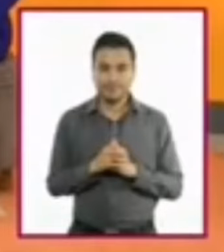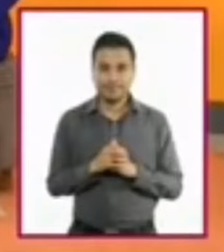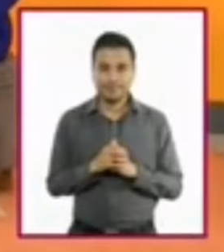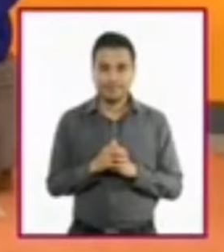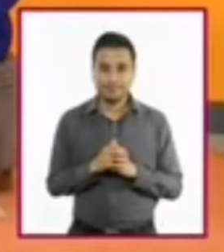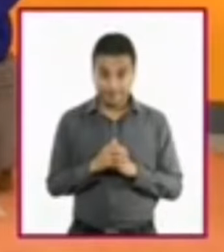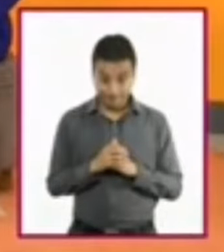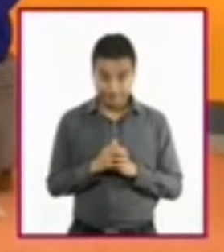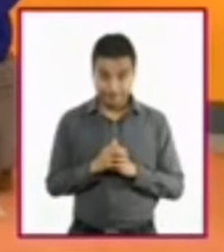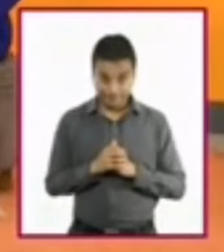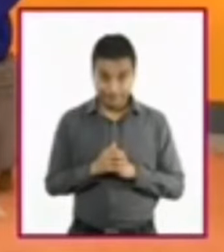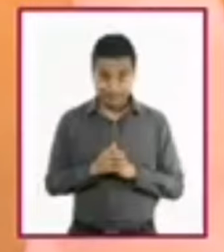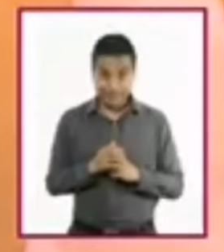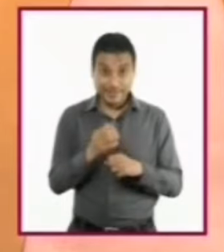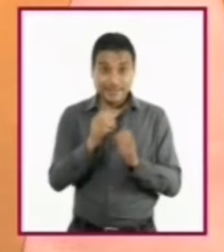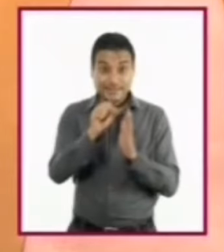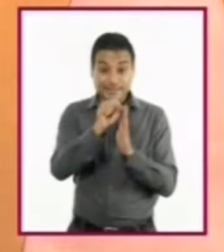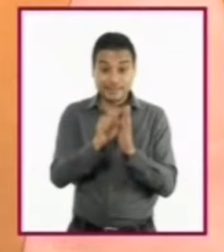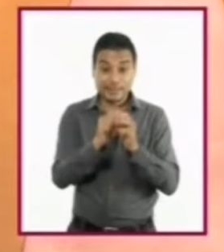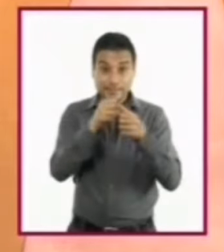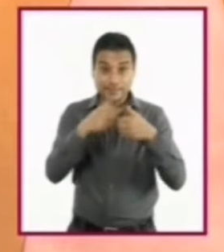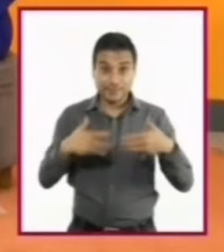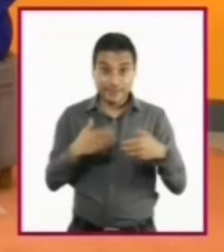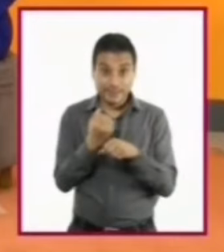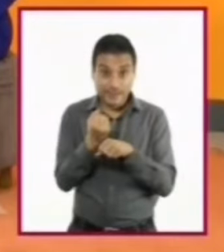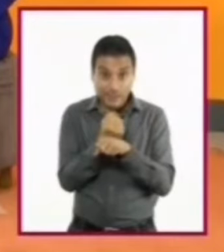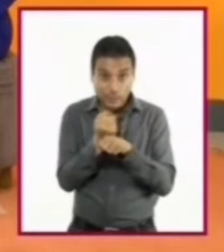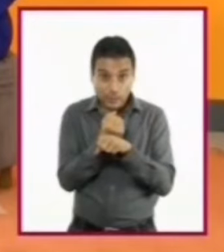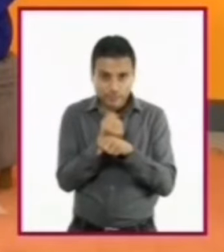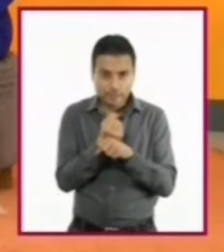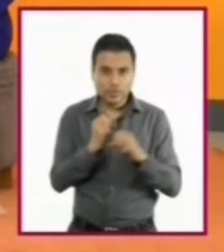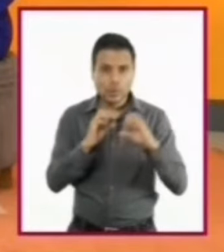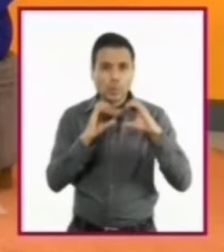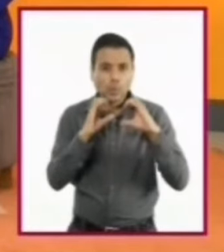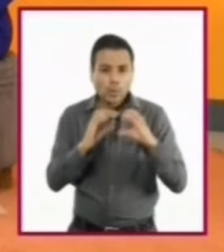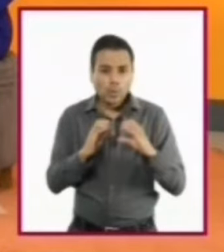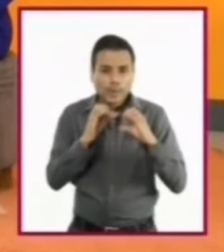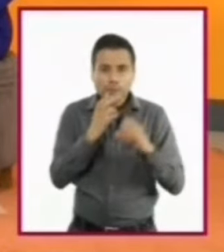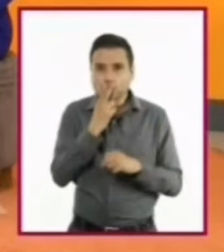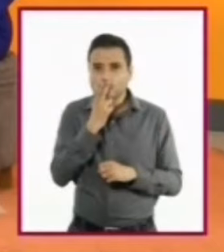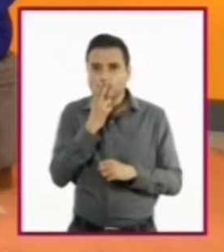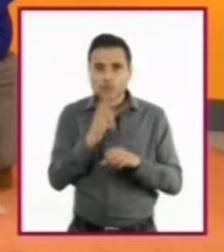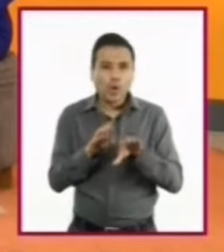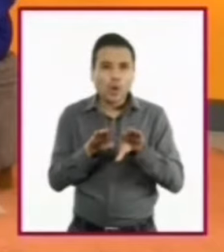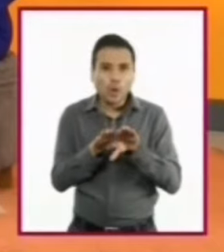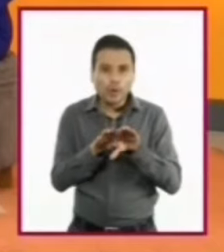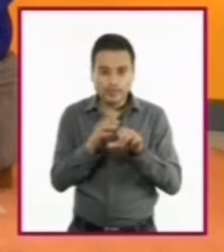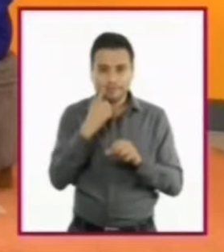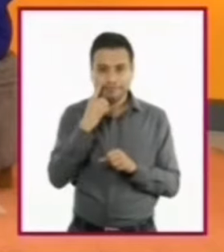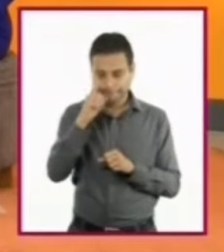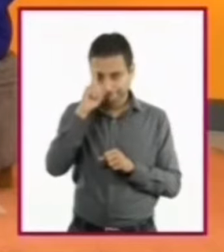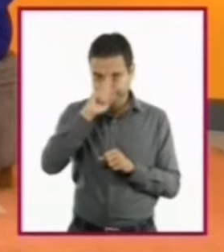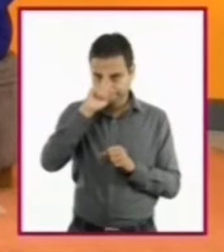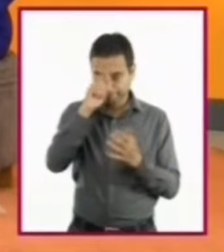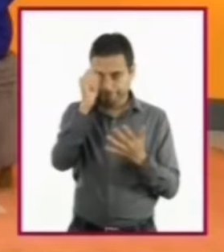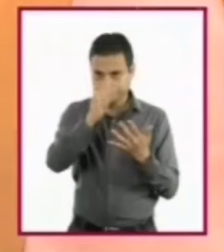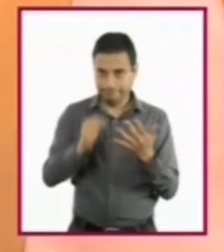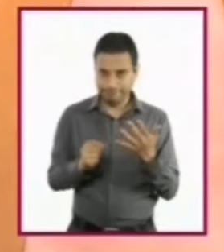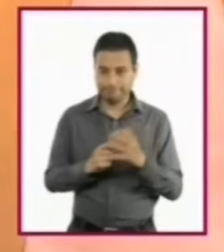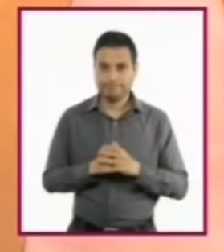sistema circulatorio, también tenemos algunas recomendaciones para contribuir al buen funcionamiento del